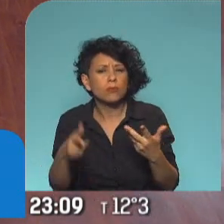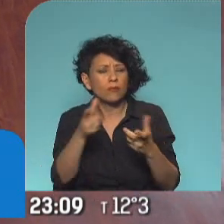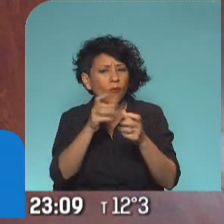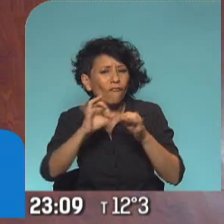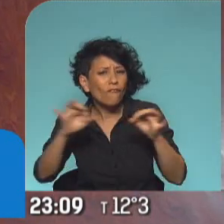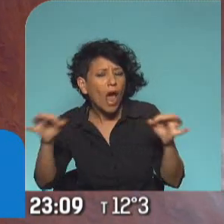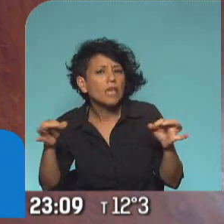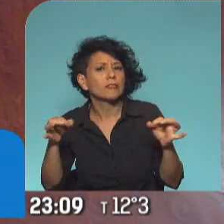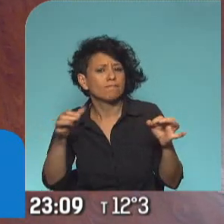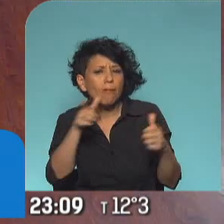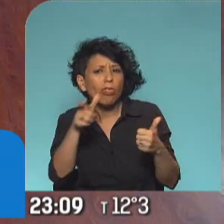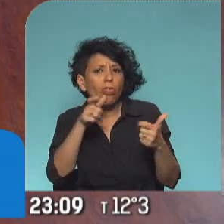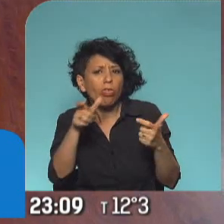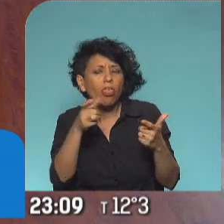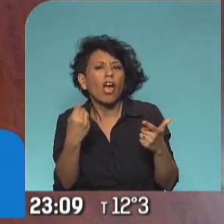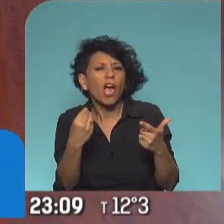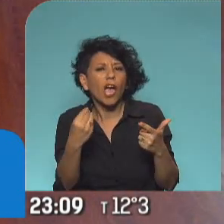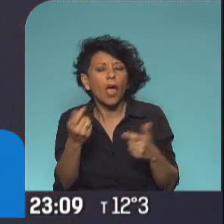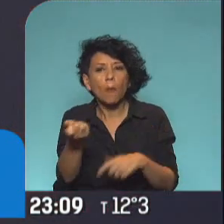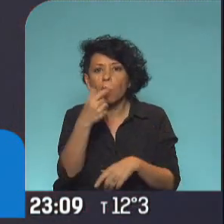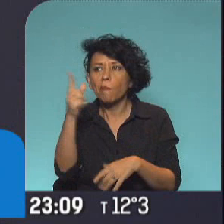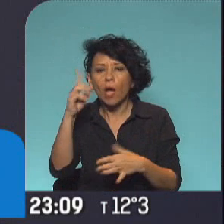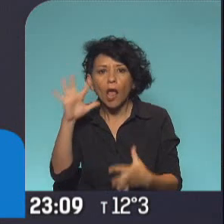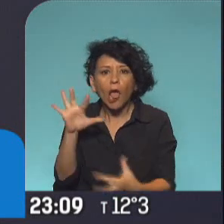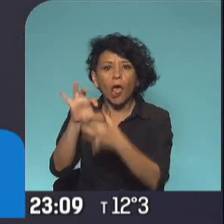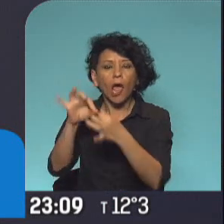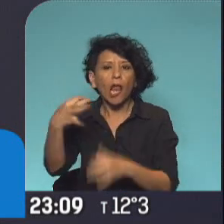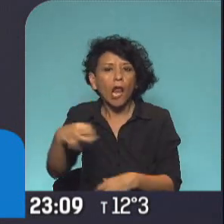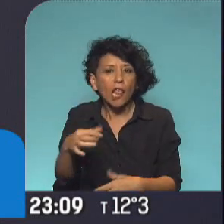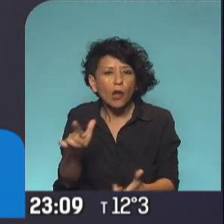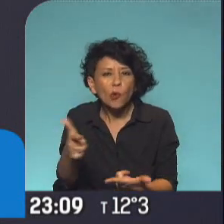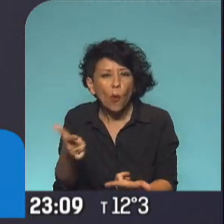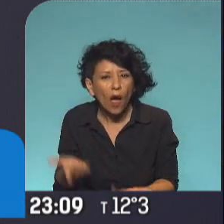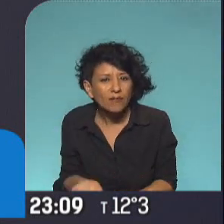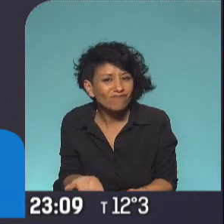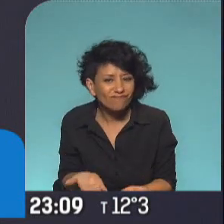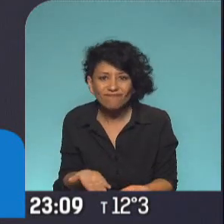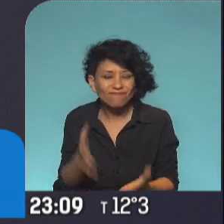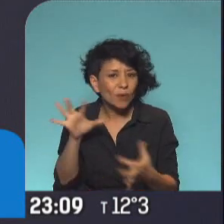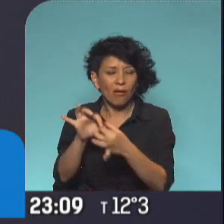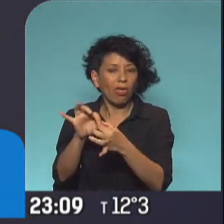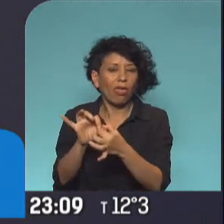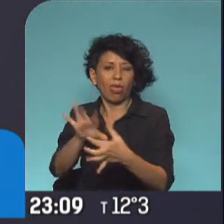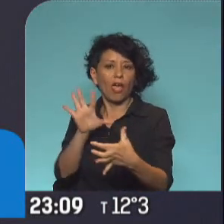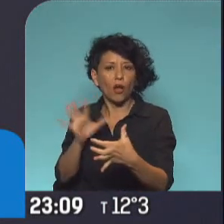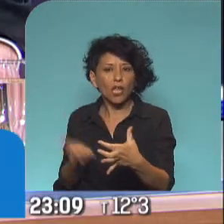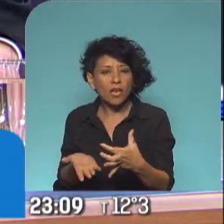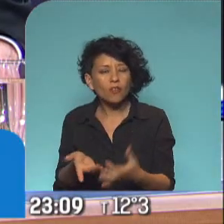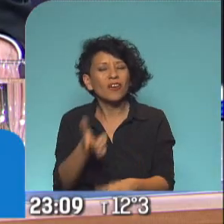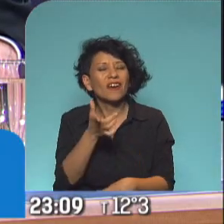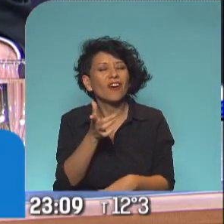frases que hacen alusión a esta falta de conexión del presidente Macri con la realidad de las cosas que pasan, ¿no? Como que